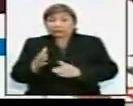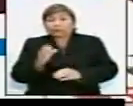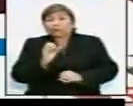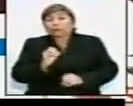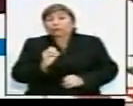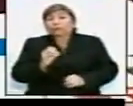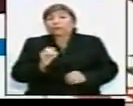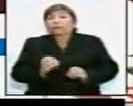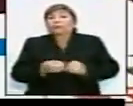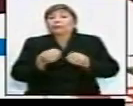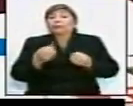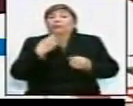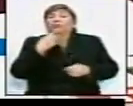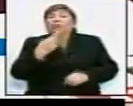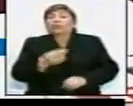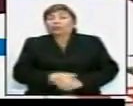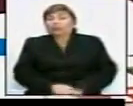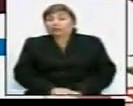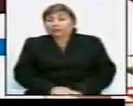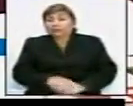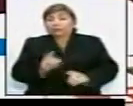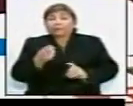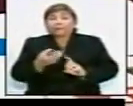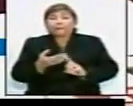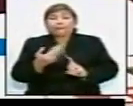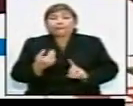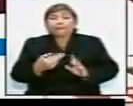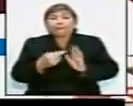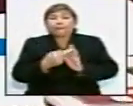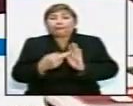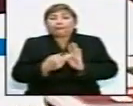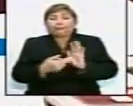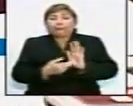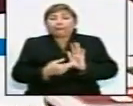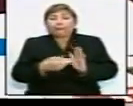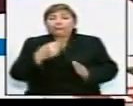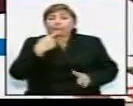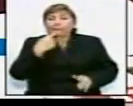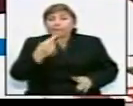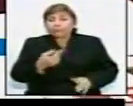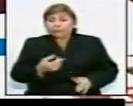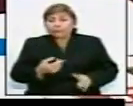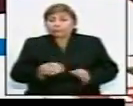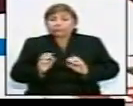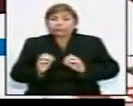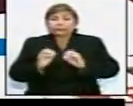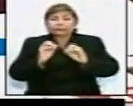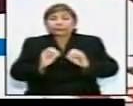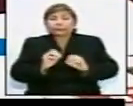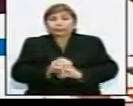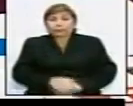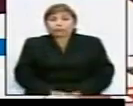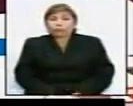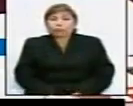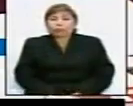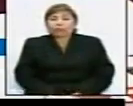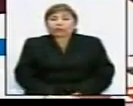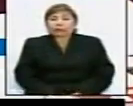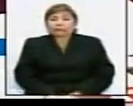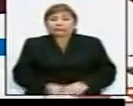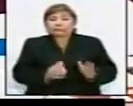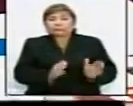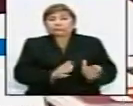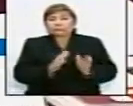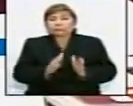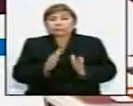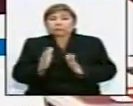como ha dicho la presidenta, primero tiene que salir el reglamento para recién establecer, digamos, el